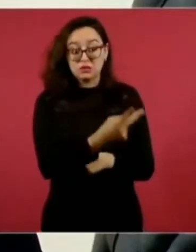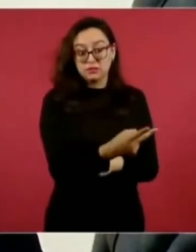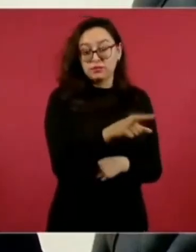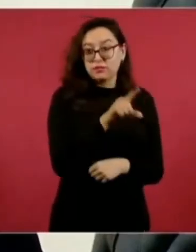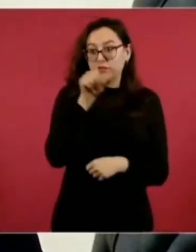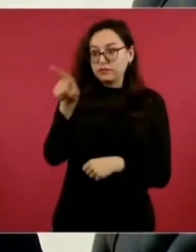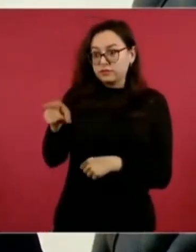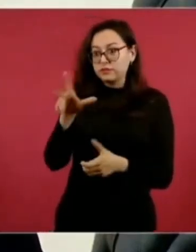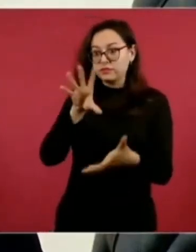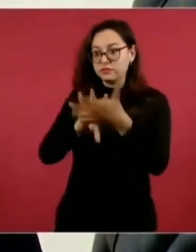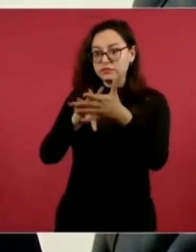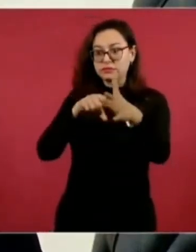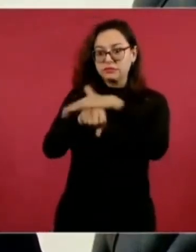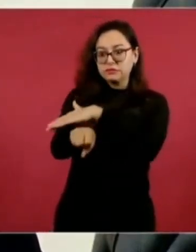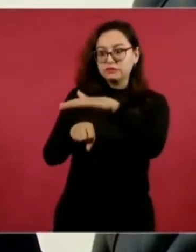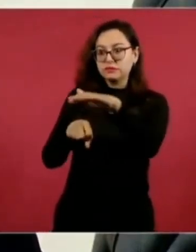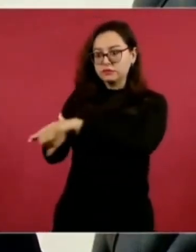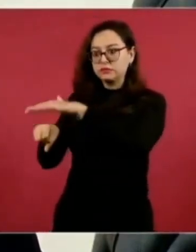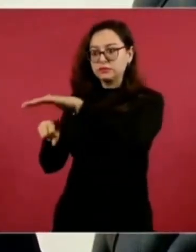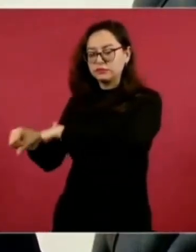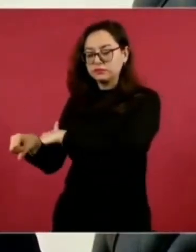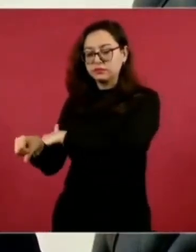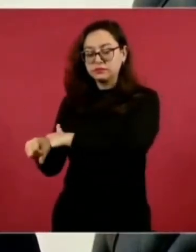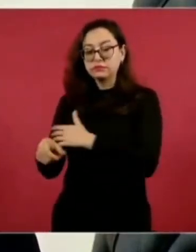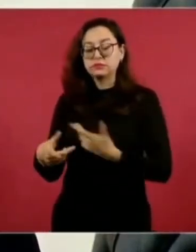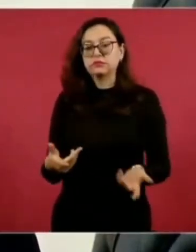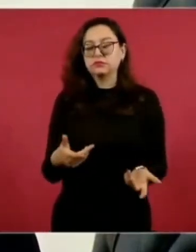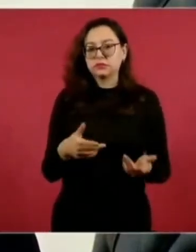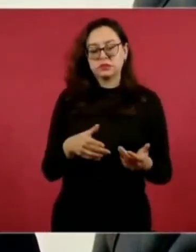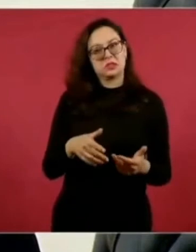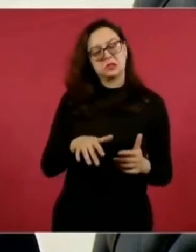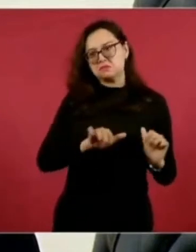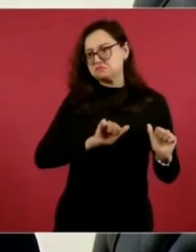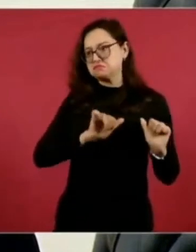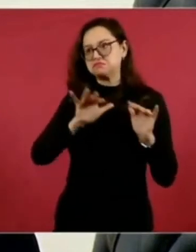por la desaparición de los jóvenes, argumentando